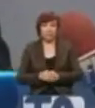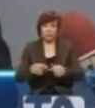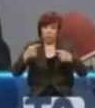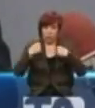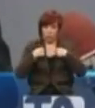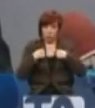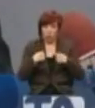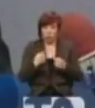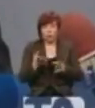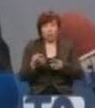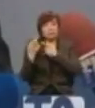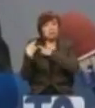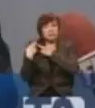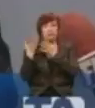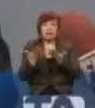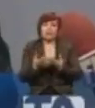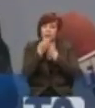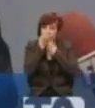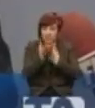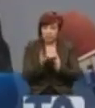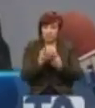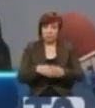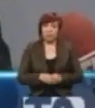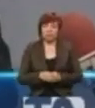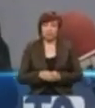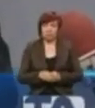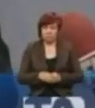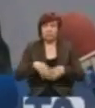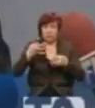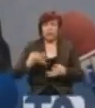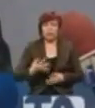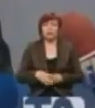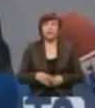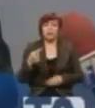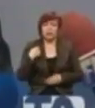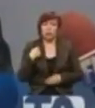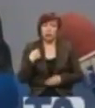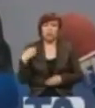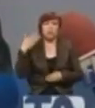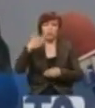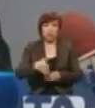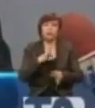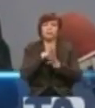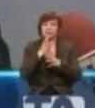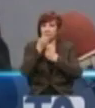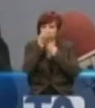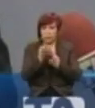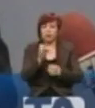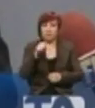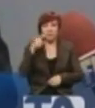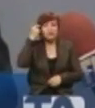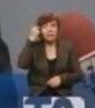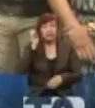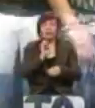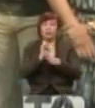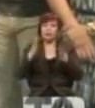caso, cuando me corresponda nuevamente pronunciarme al respecto, pues téngalo por seguro que lo haré también pensando siempre en los intereses de los ecuatorianos